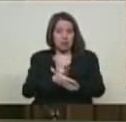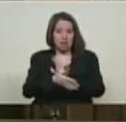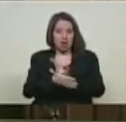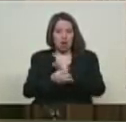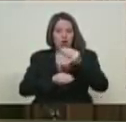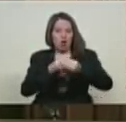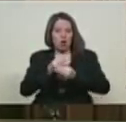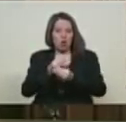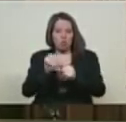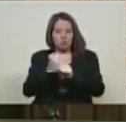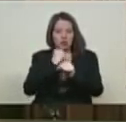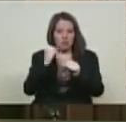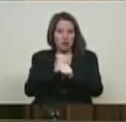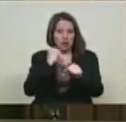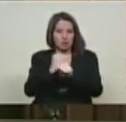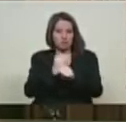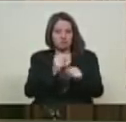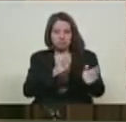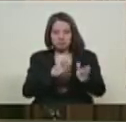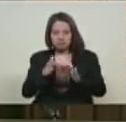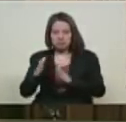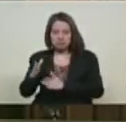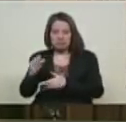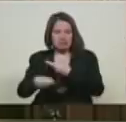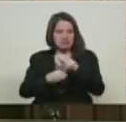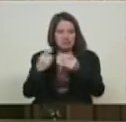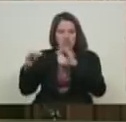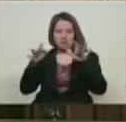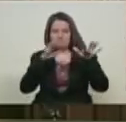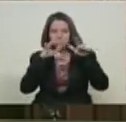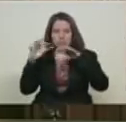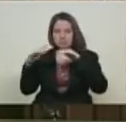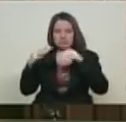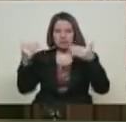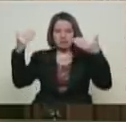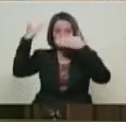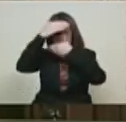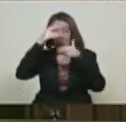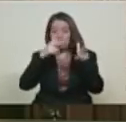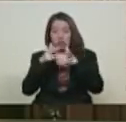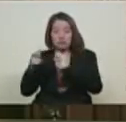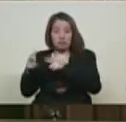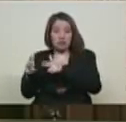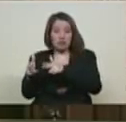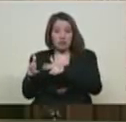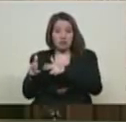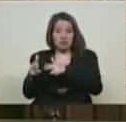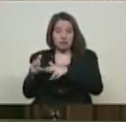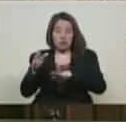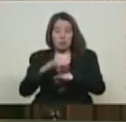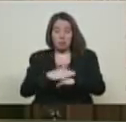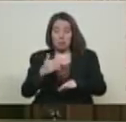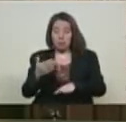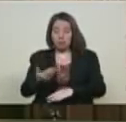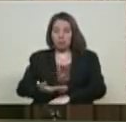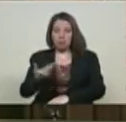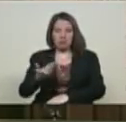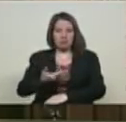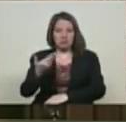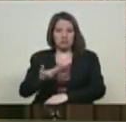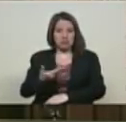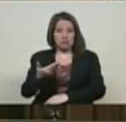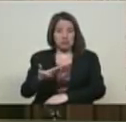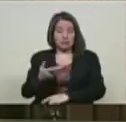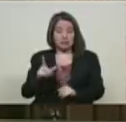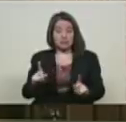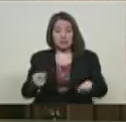ramificaciones de los grupos conspiradores, terroristas, porque en buena medida, bueno, nos